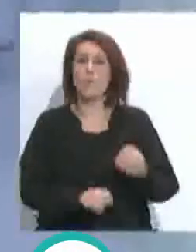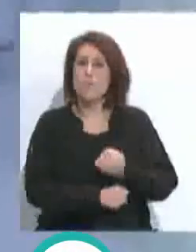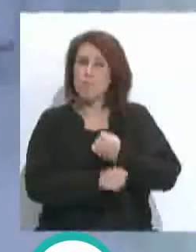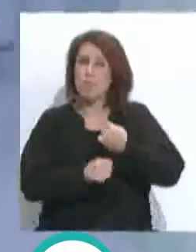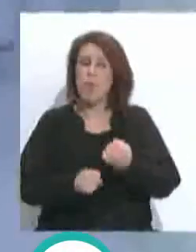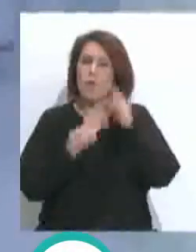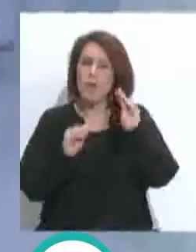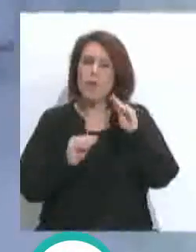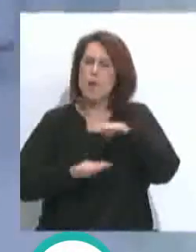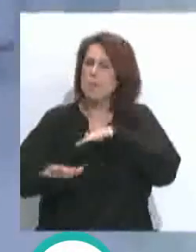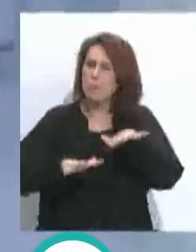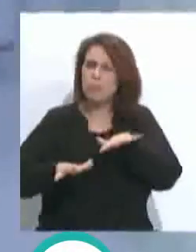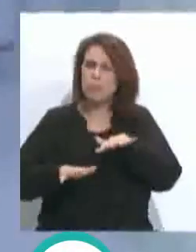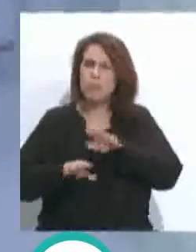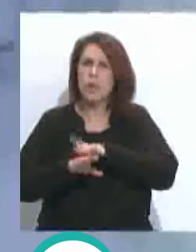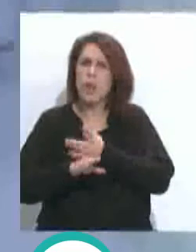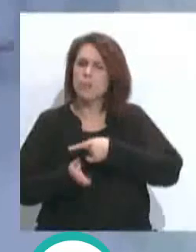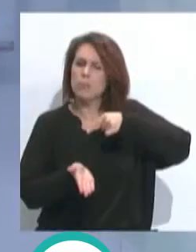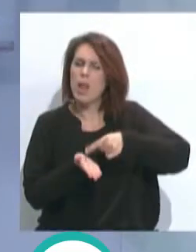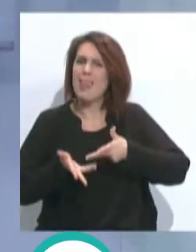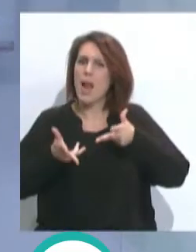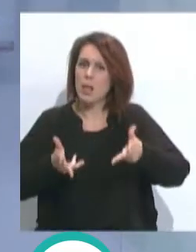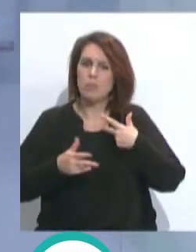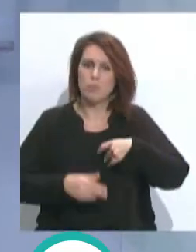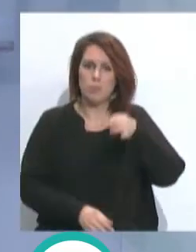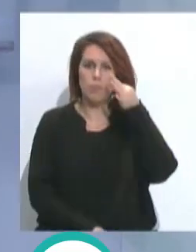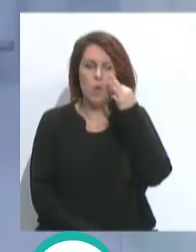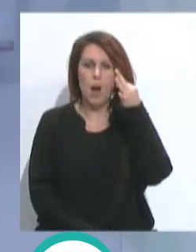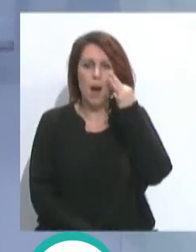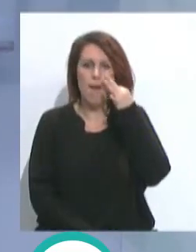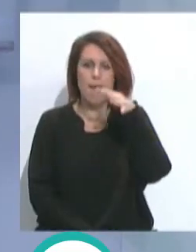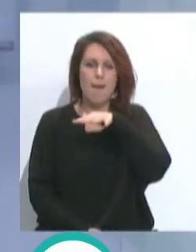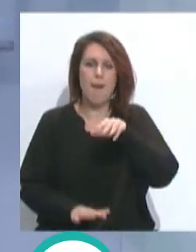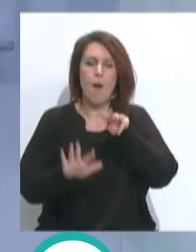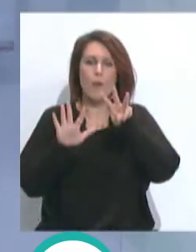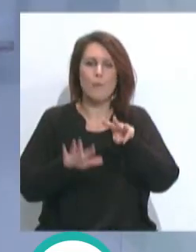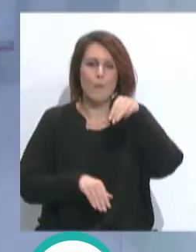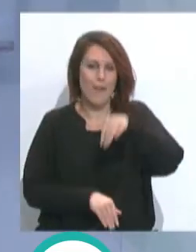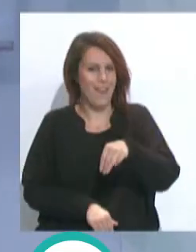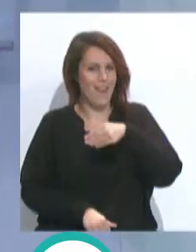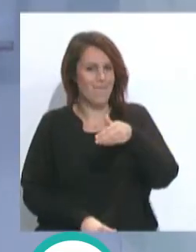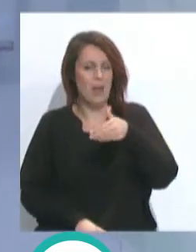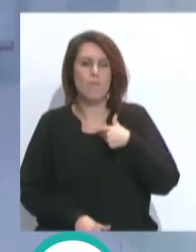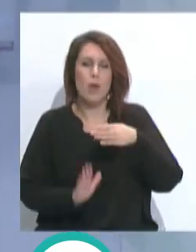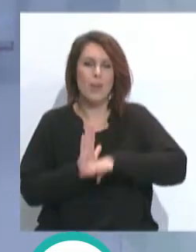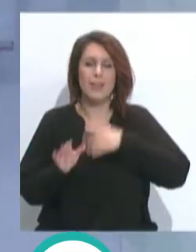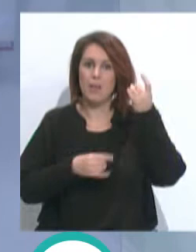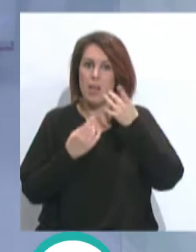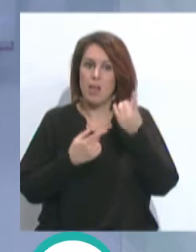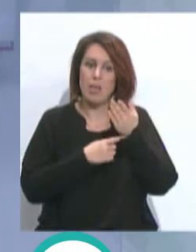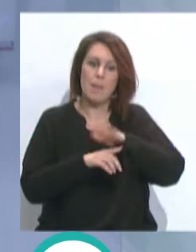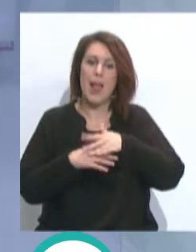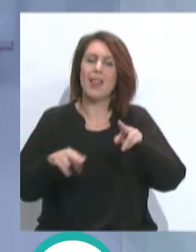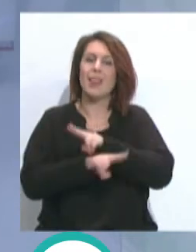Empoderamiento, formación y movilizaciones para reivindicar los derechos de las mujeres en el 8M. El Ayuntamiento ha ofrecido el programa de actividades dispuesto para el